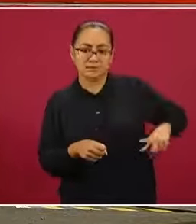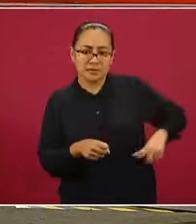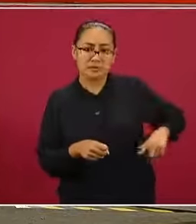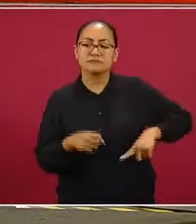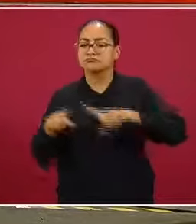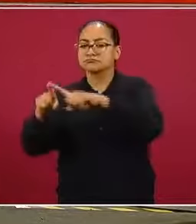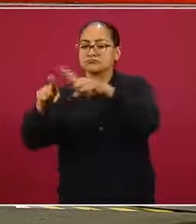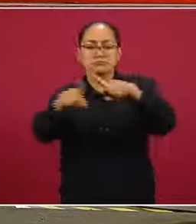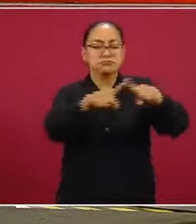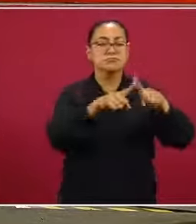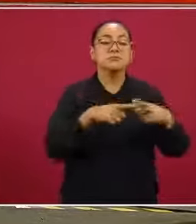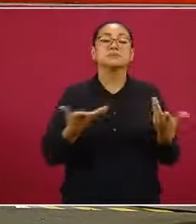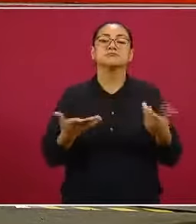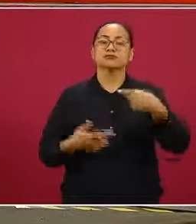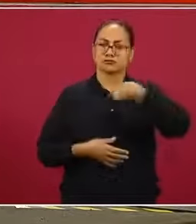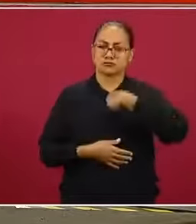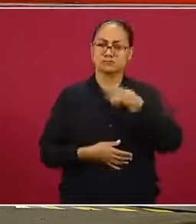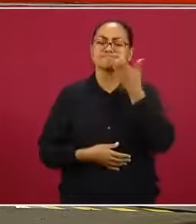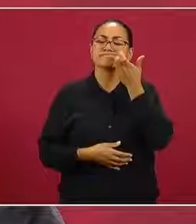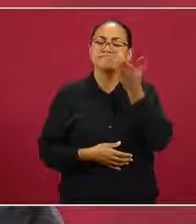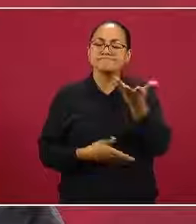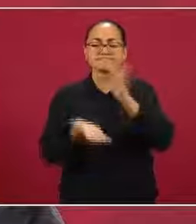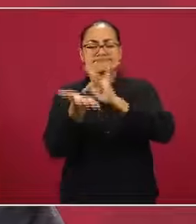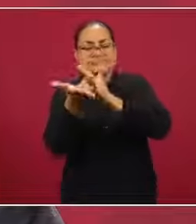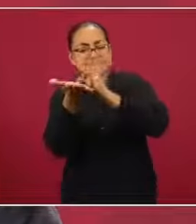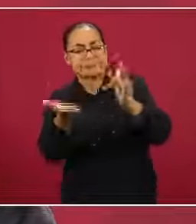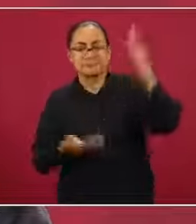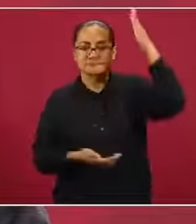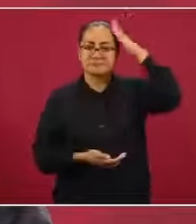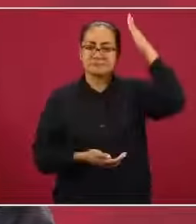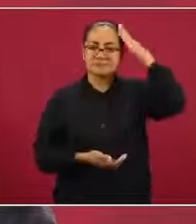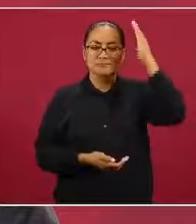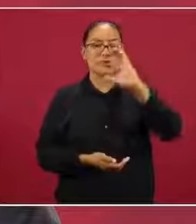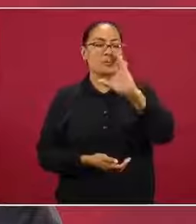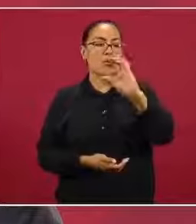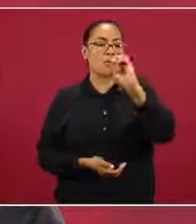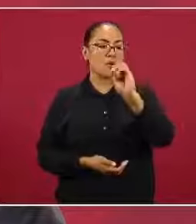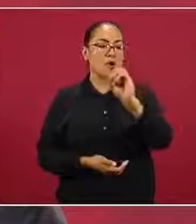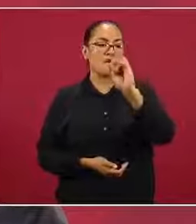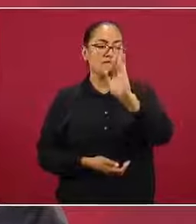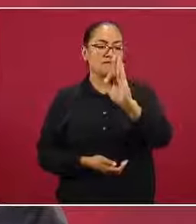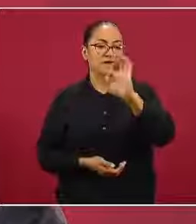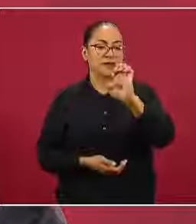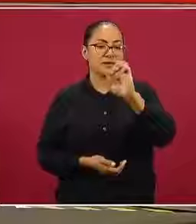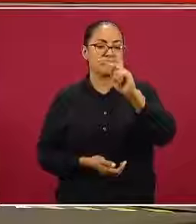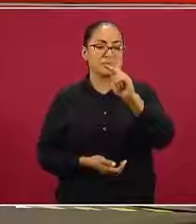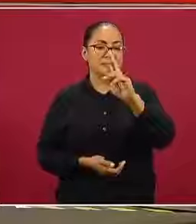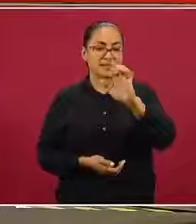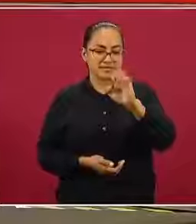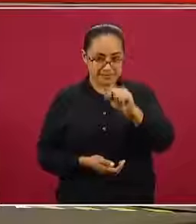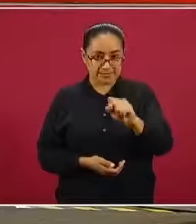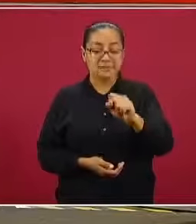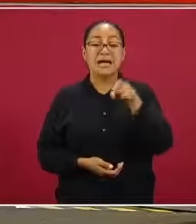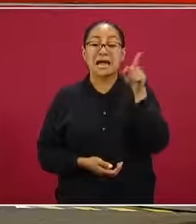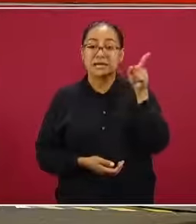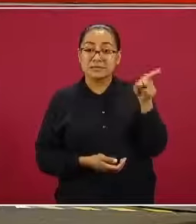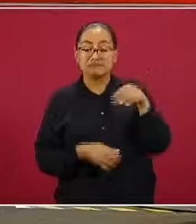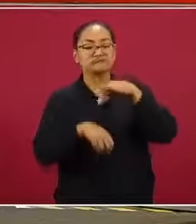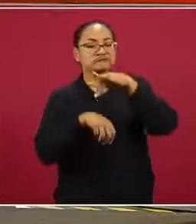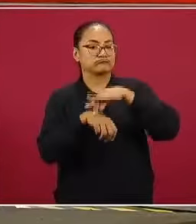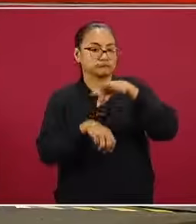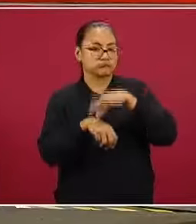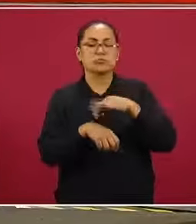personal a el titular de COFEPRIS, nuestro querido amigo el doctor José Novelo Baeza, dado que la norma oficial